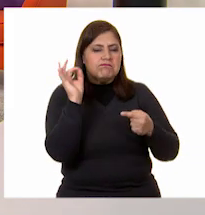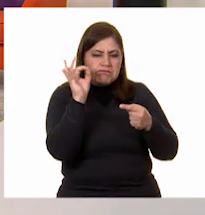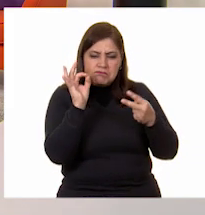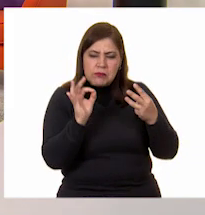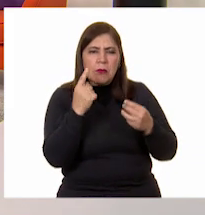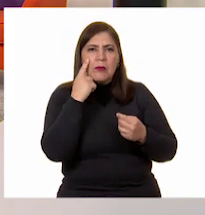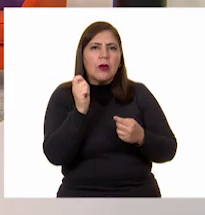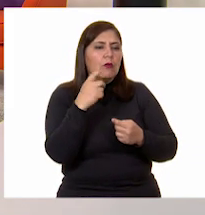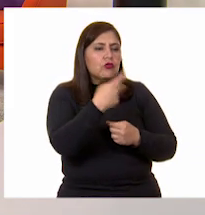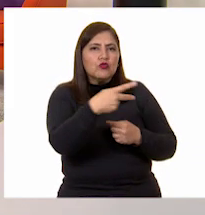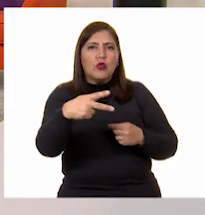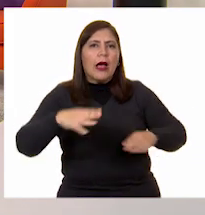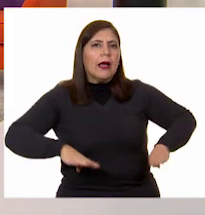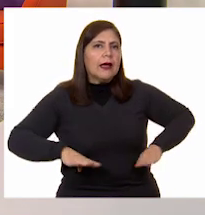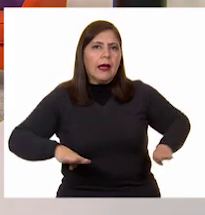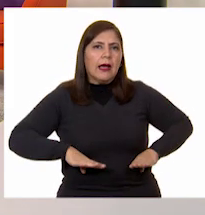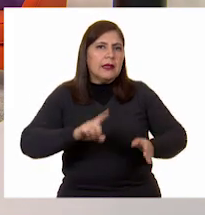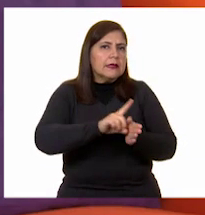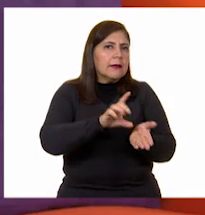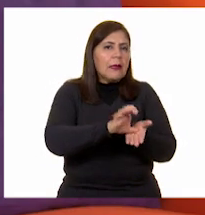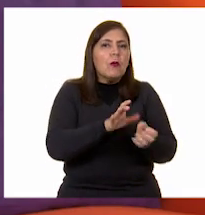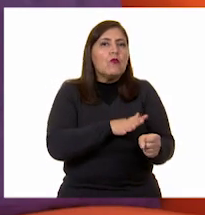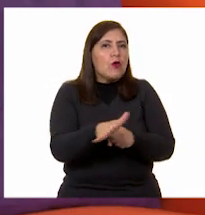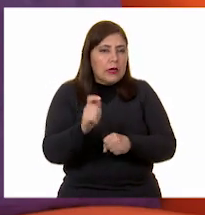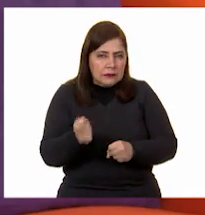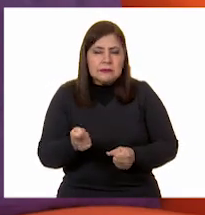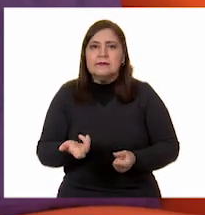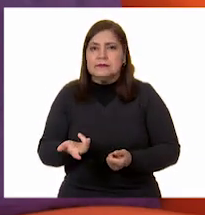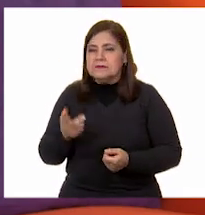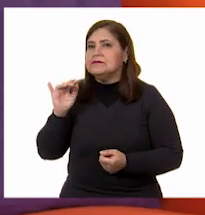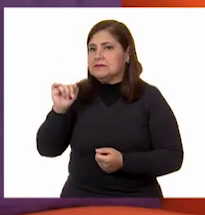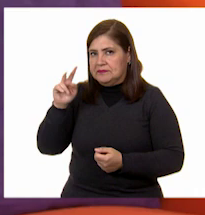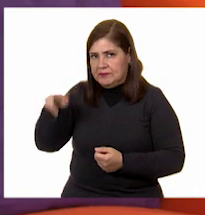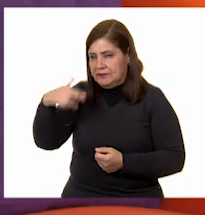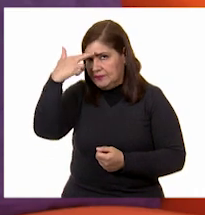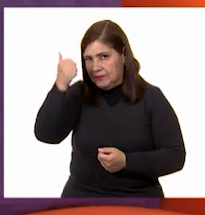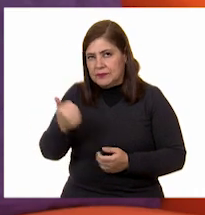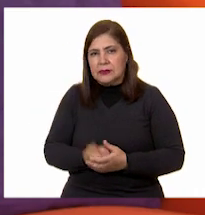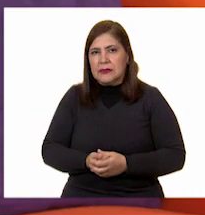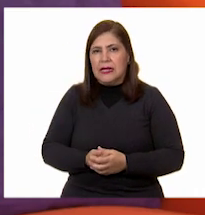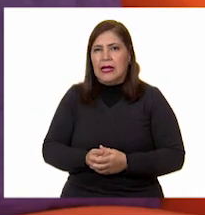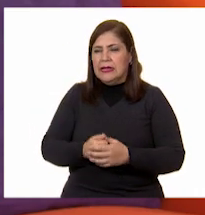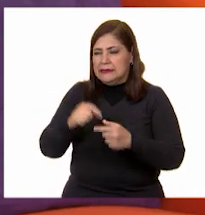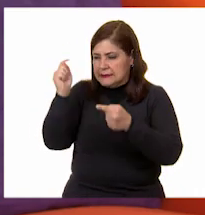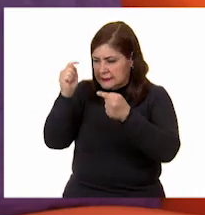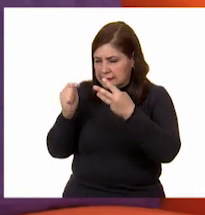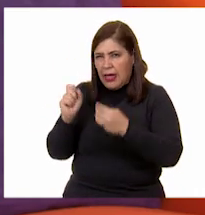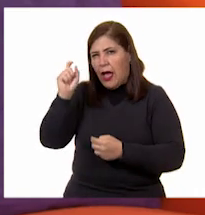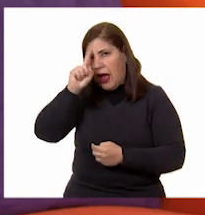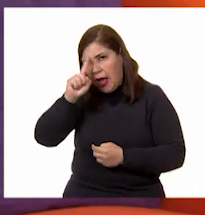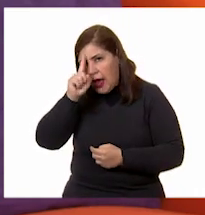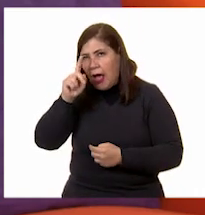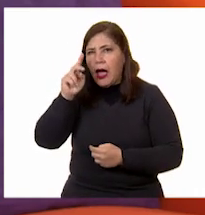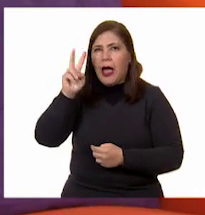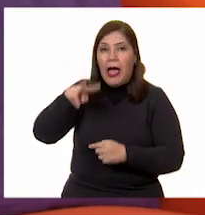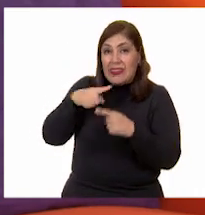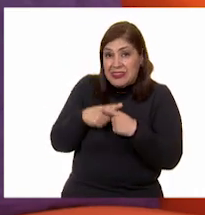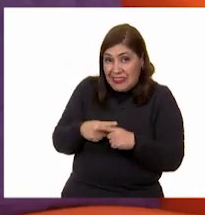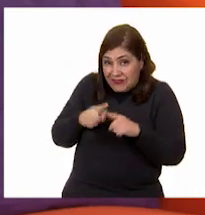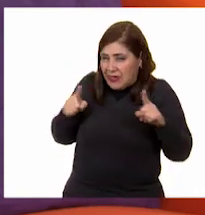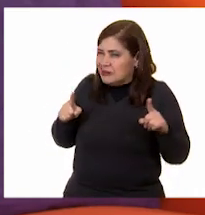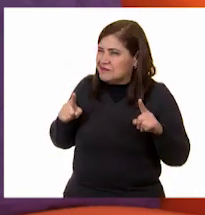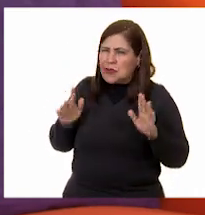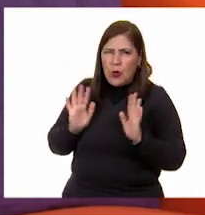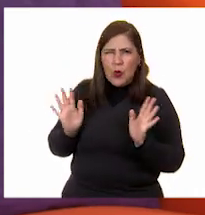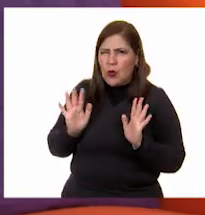condición de discapacidad en la que viven, ¿es así? Efectivamente, no es que las recomendaciones vayan a ser muy diferentes,